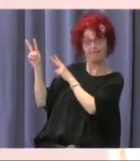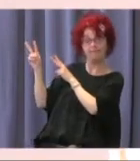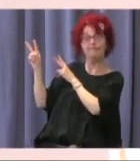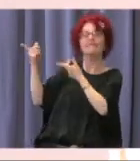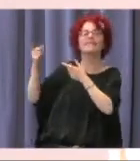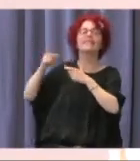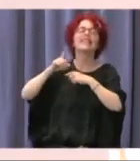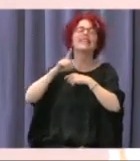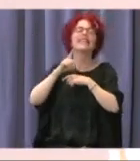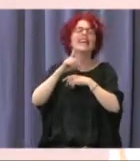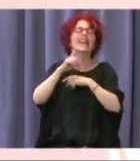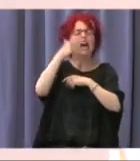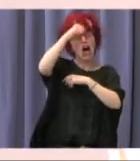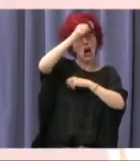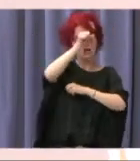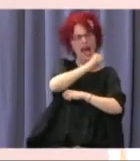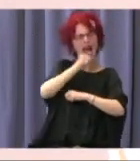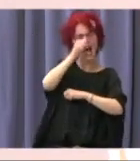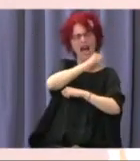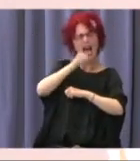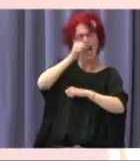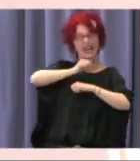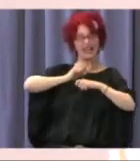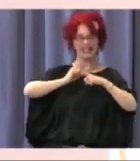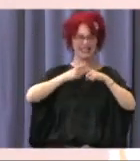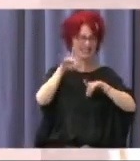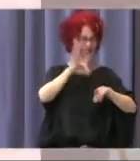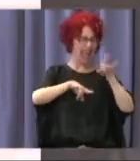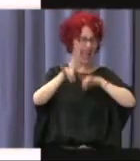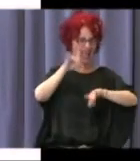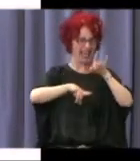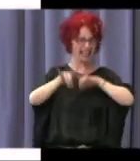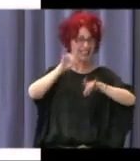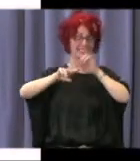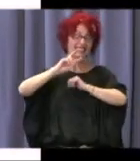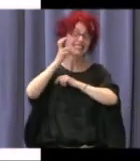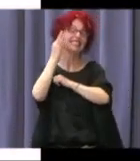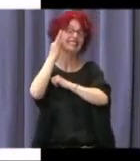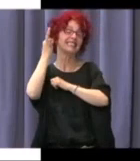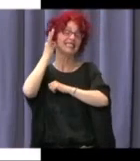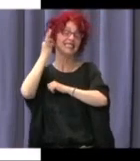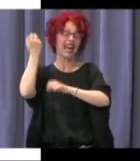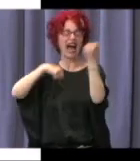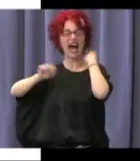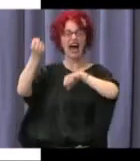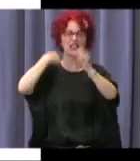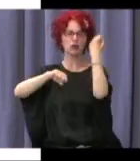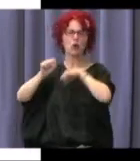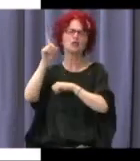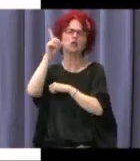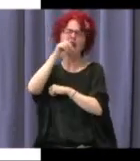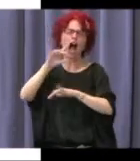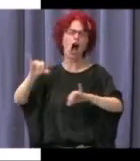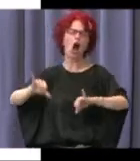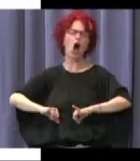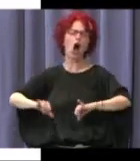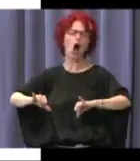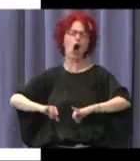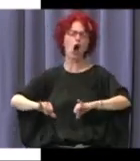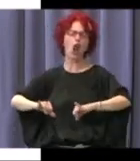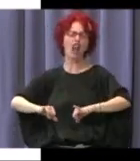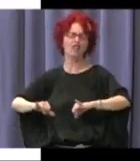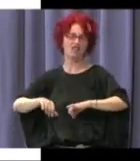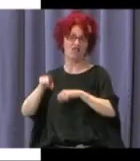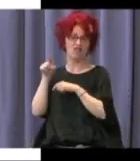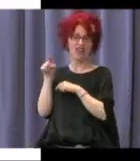Lovato es una golfa gorda, ¿vale? O sea, ante estas dos fotos, él era todo sexy, maravilla, maravillosa, y